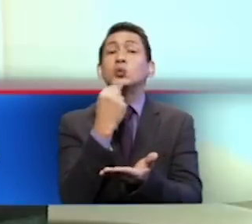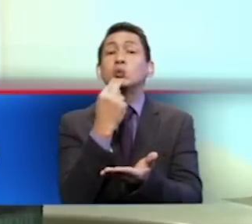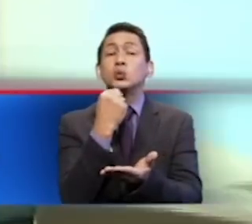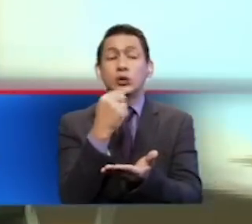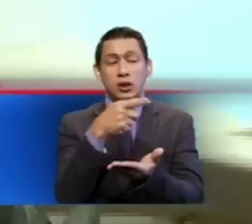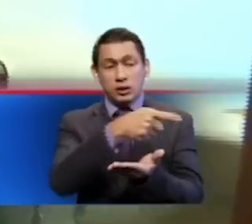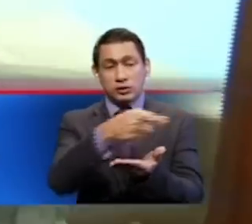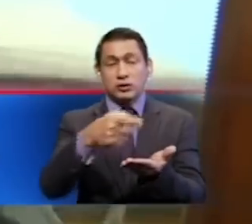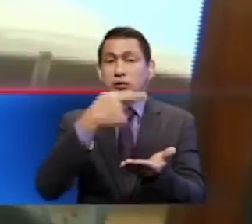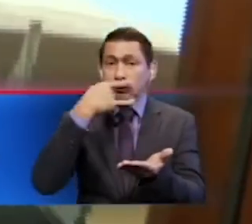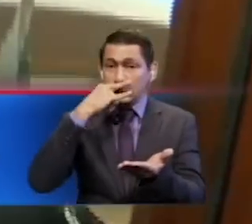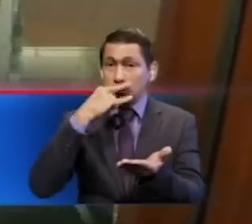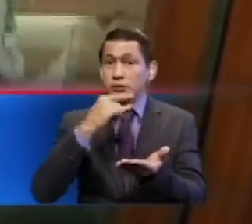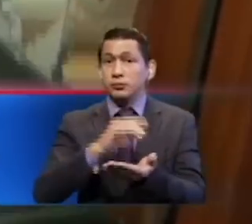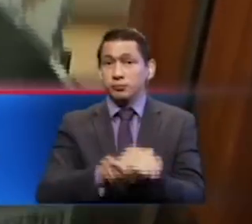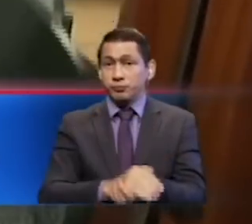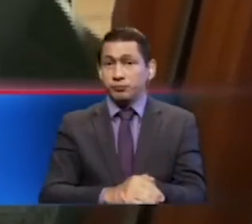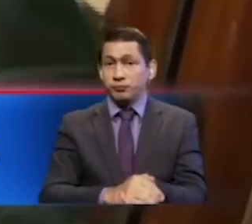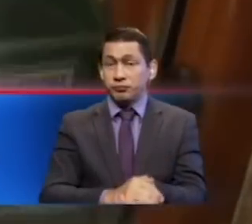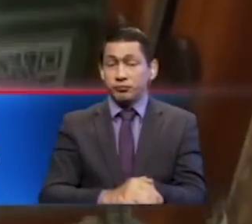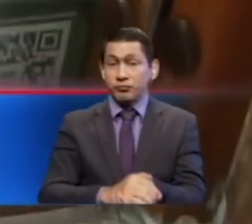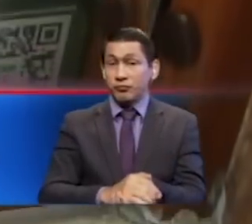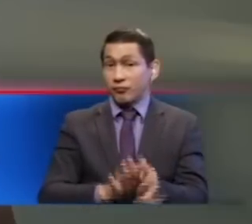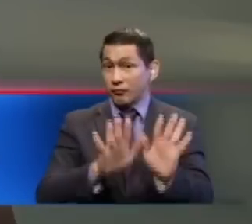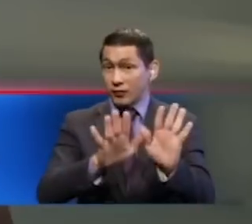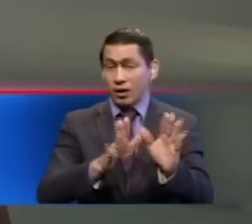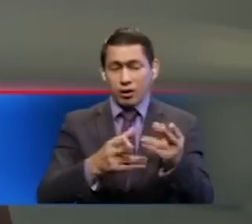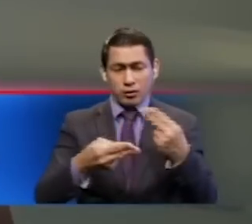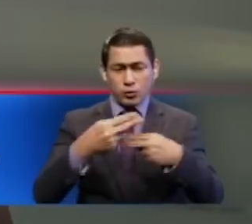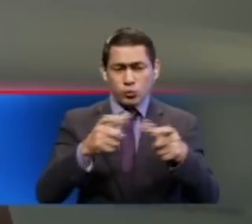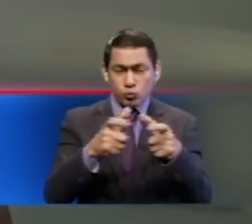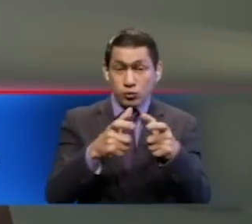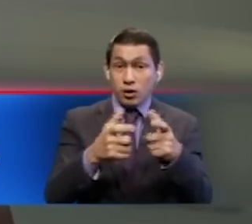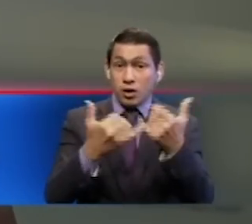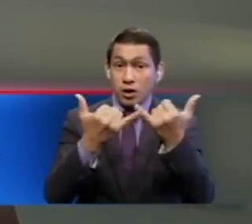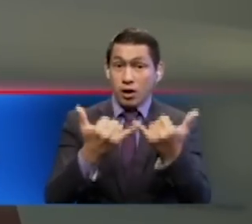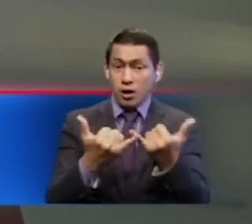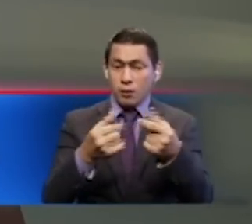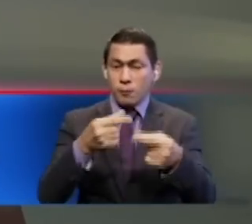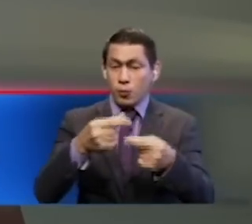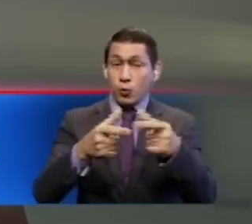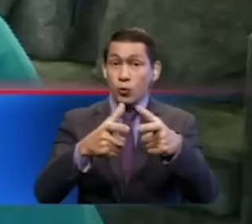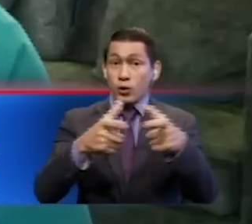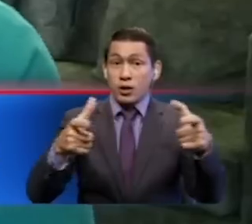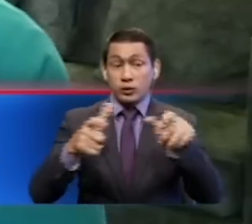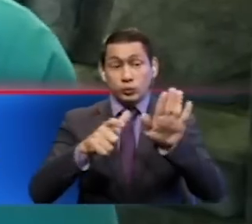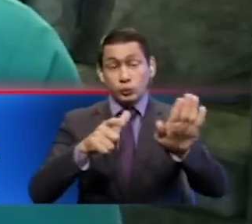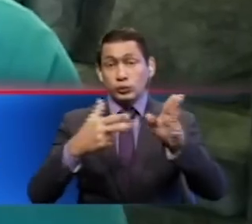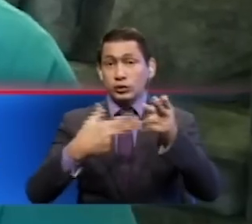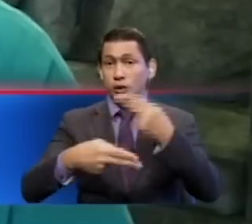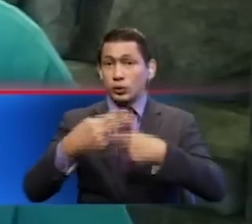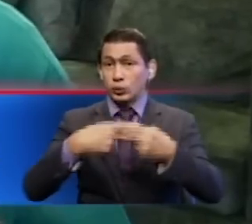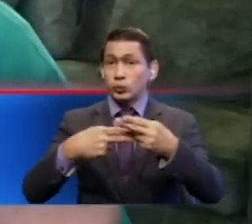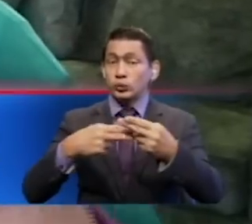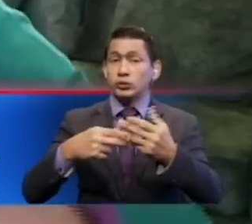la ruta turística del cannabis. Lo que empezó como un emprendimiento, hoy es un negocio que está en crecimiento. Se pueden armar los